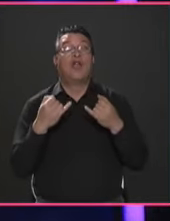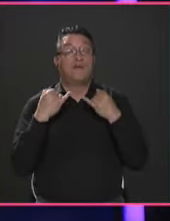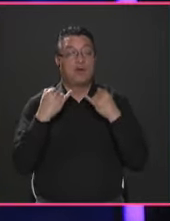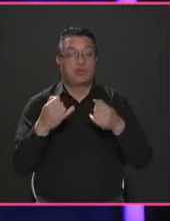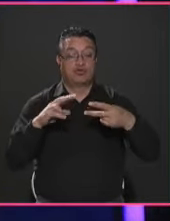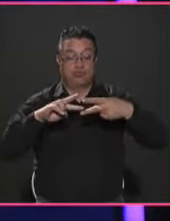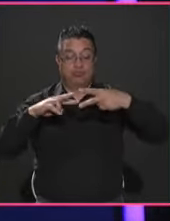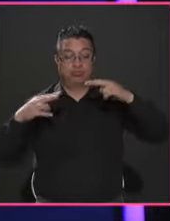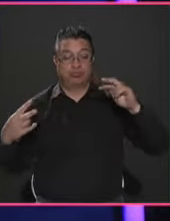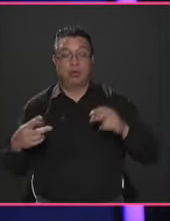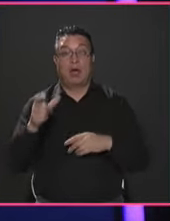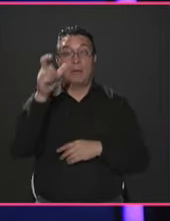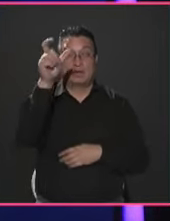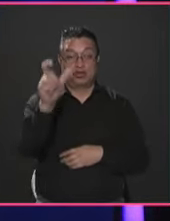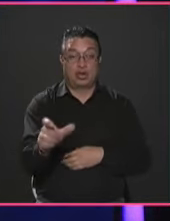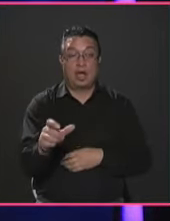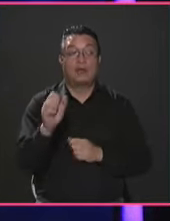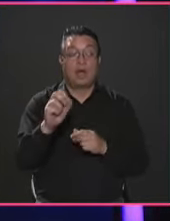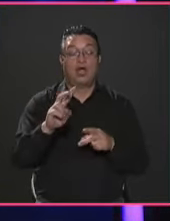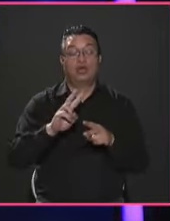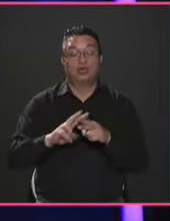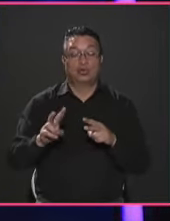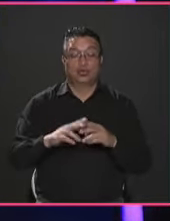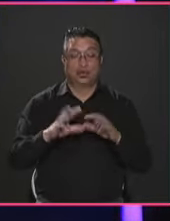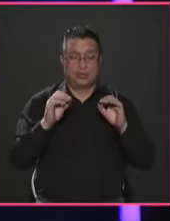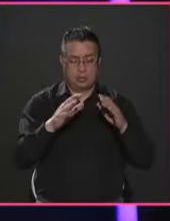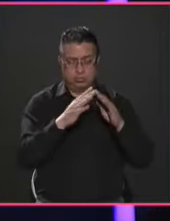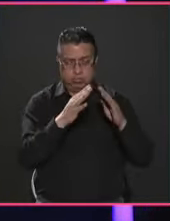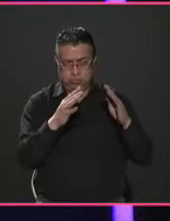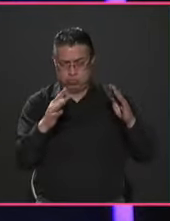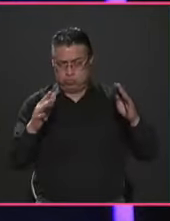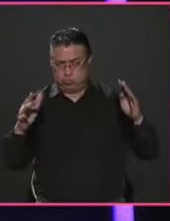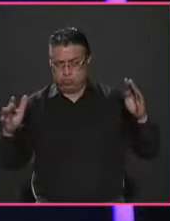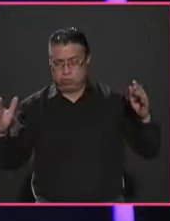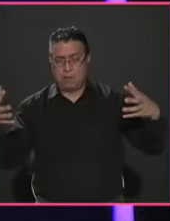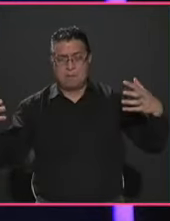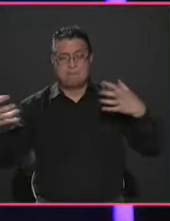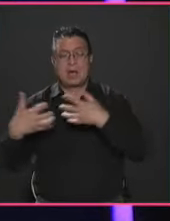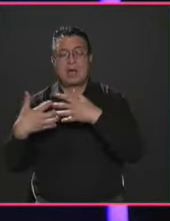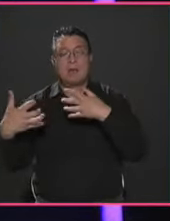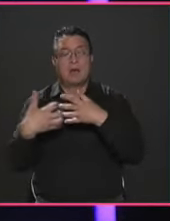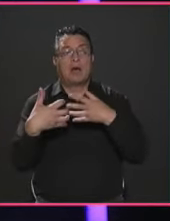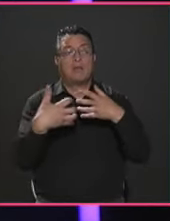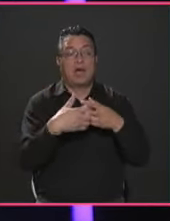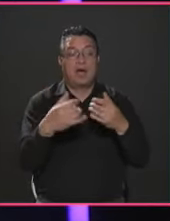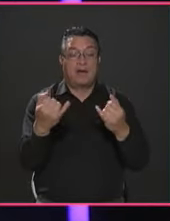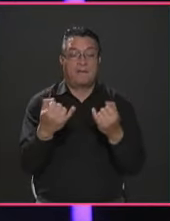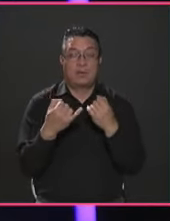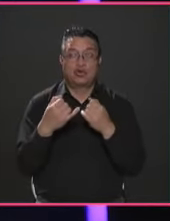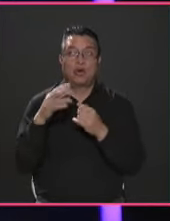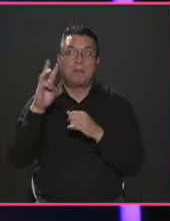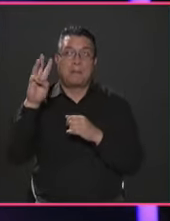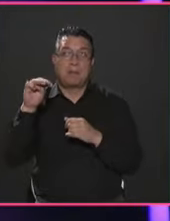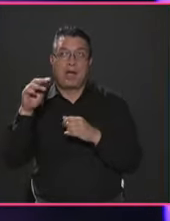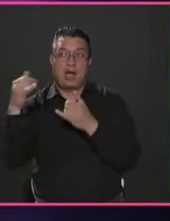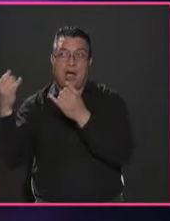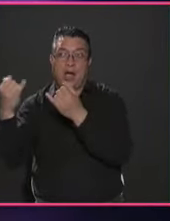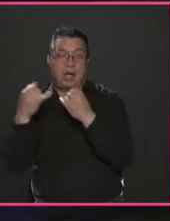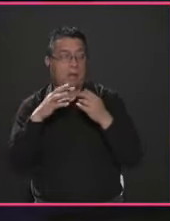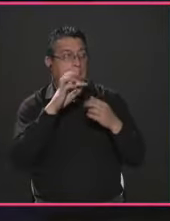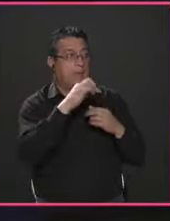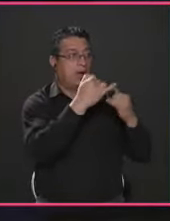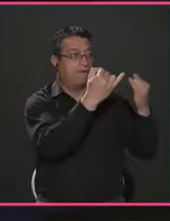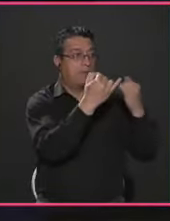genética de una persona producía una solución que colapsaba ambos aptip O sea mezclaba la información genética de la madre con la información